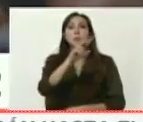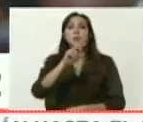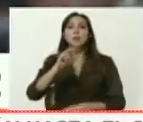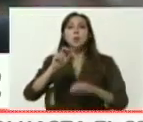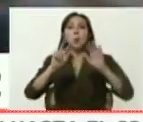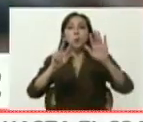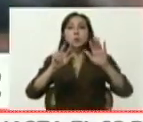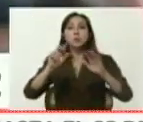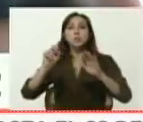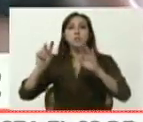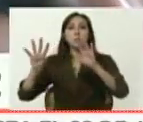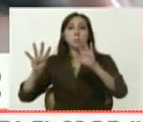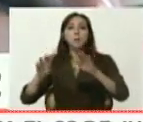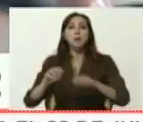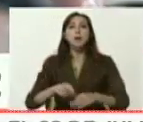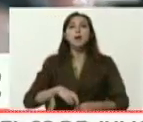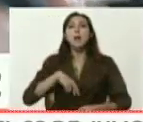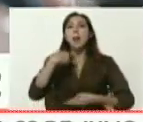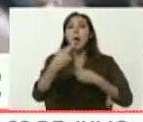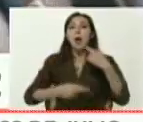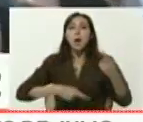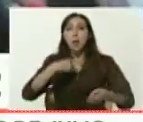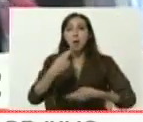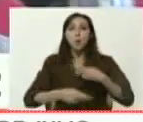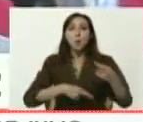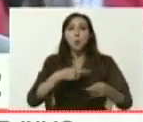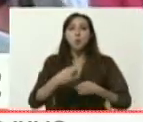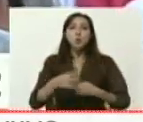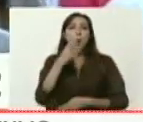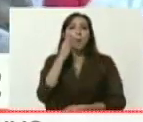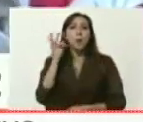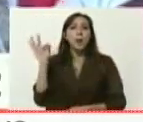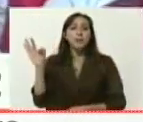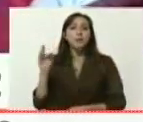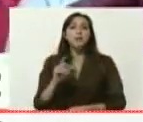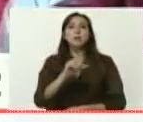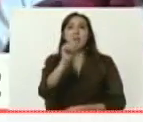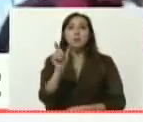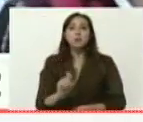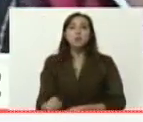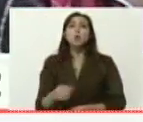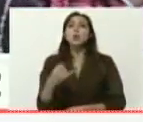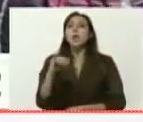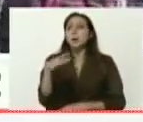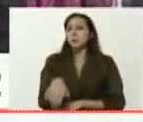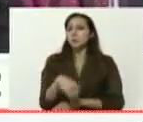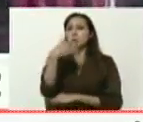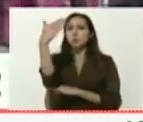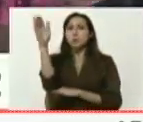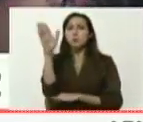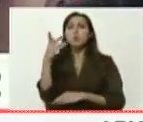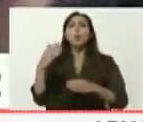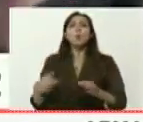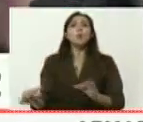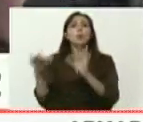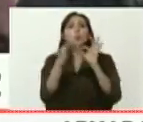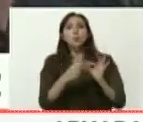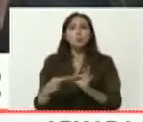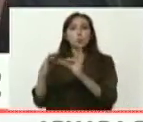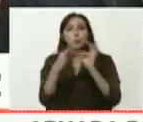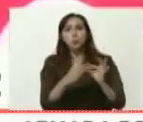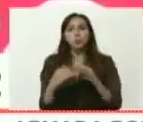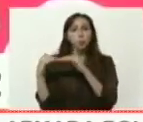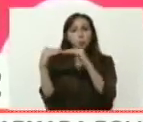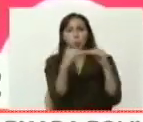de la Revolución Francesa, donde levantamos las banderas de la libertad, la igualdad y la fraternidad. ¿Qué tiempo